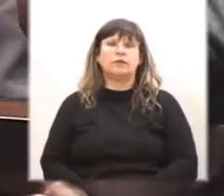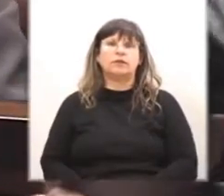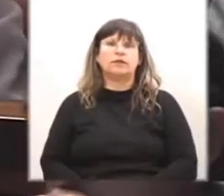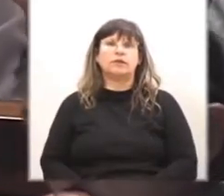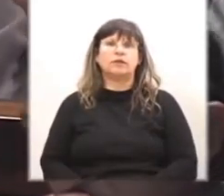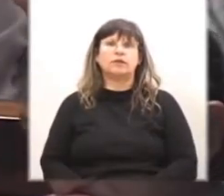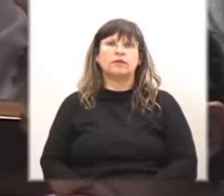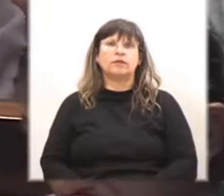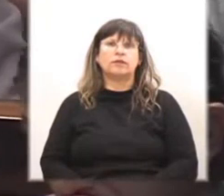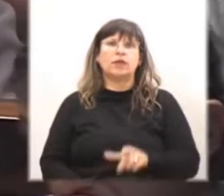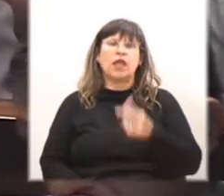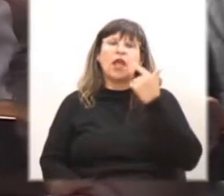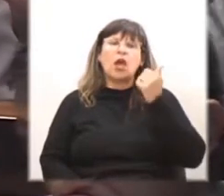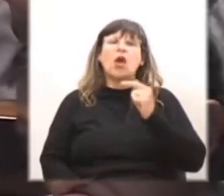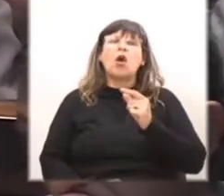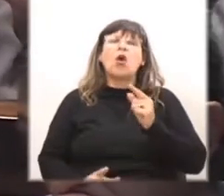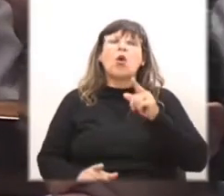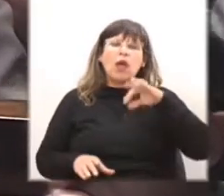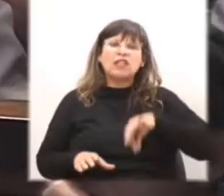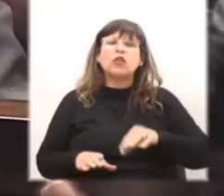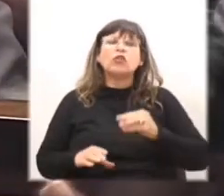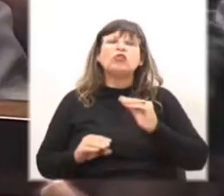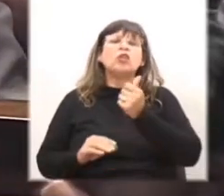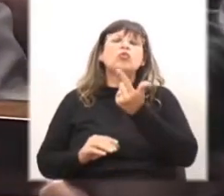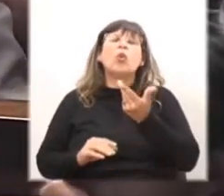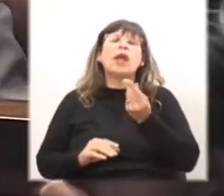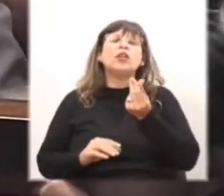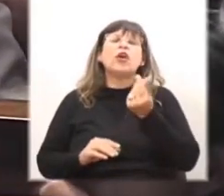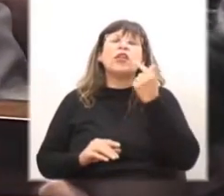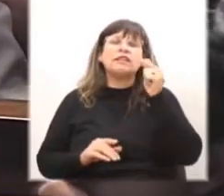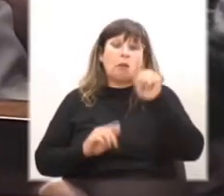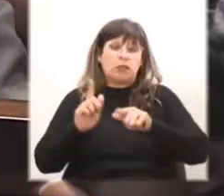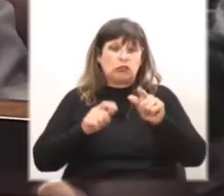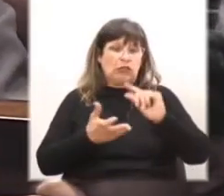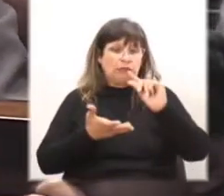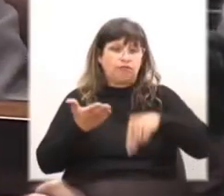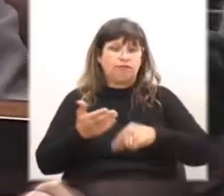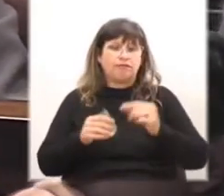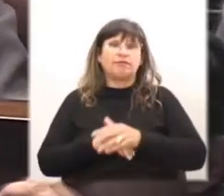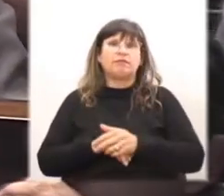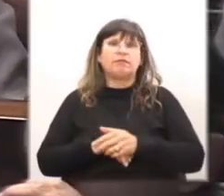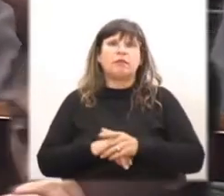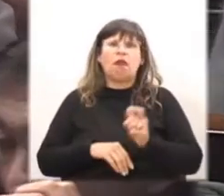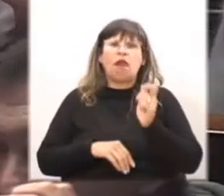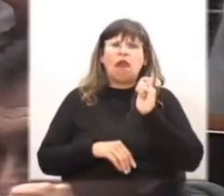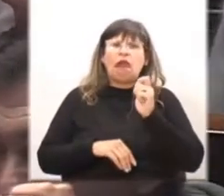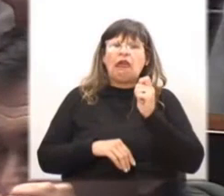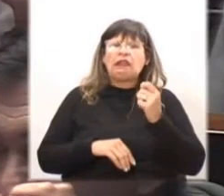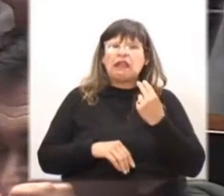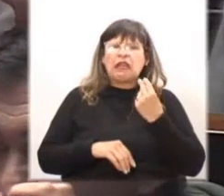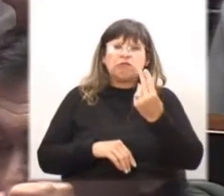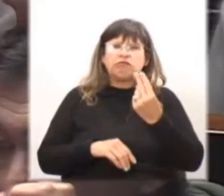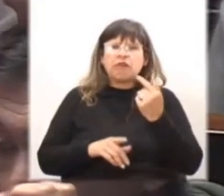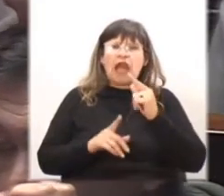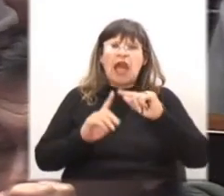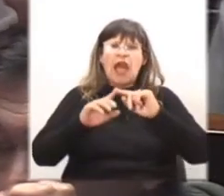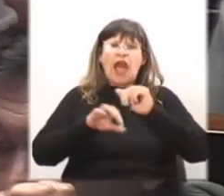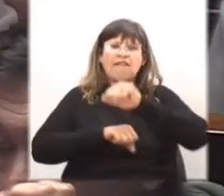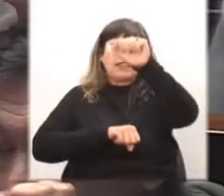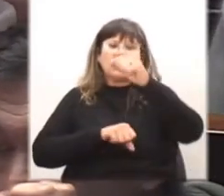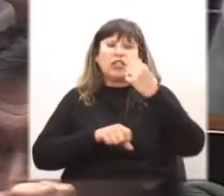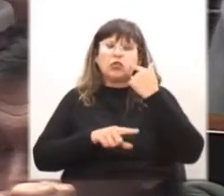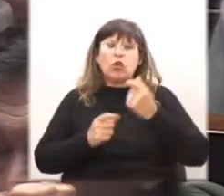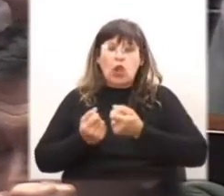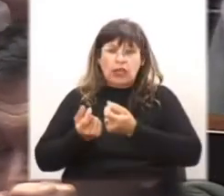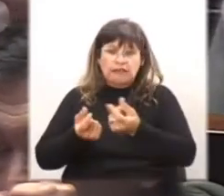¿De cuánto es la remuneración de cada una de estas personas contratadas? ¿Quién habilita los títulos que se otorgan en